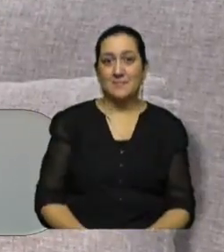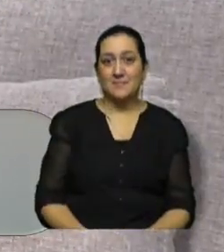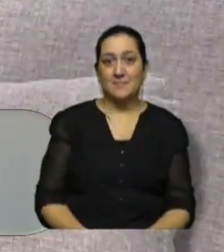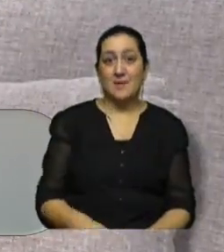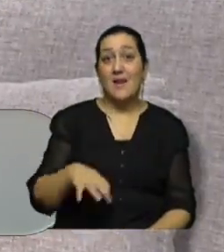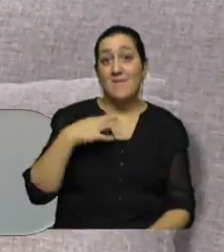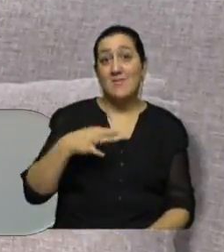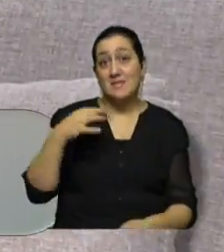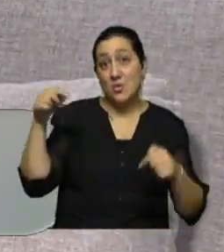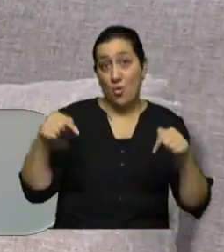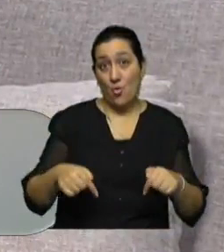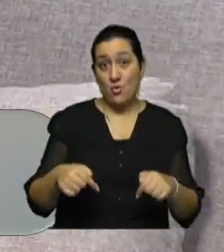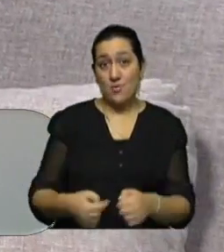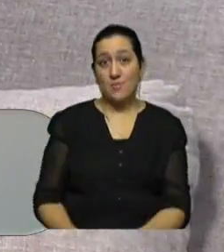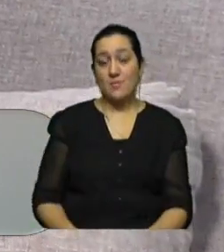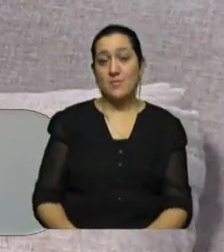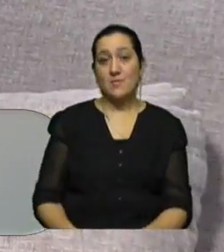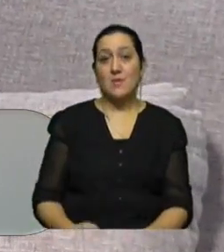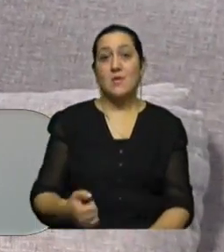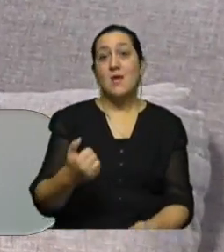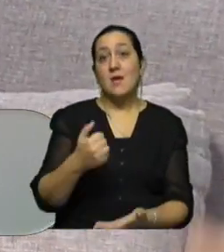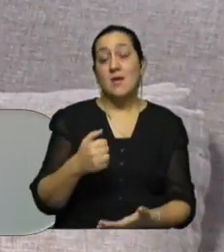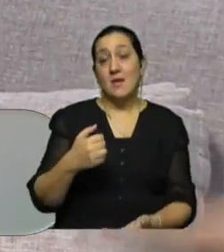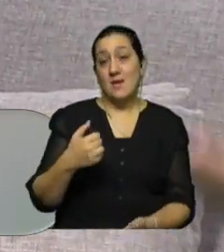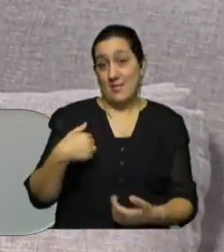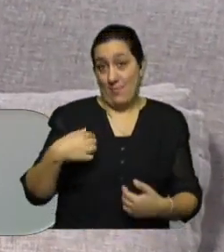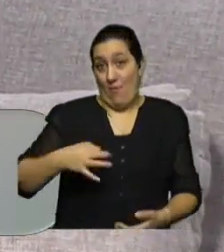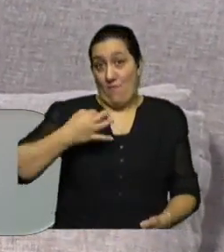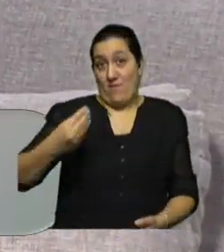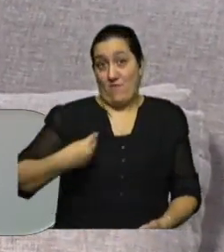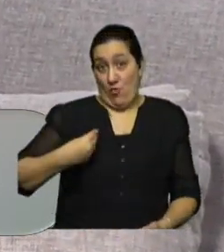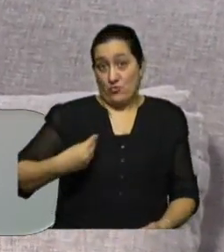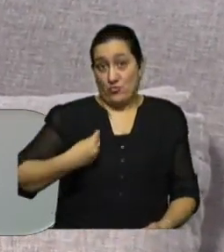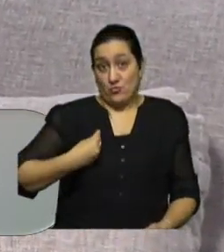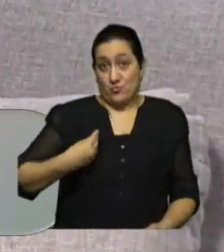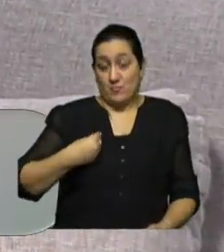hoy. La vida es hoy. Sí. Estamos vivos y es un honor para nosotros tenerte en este